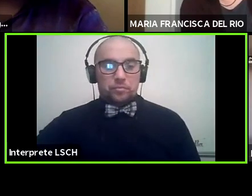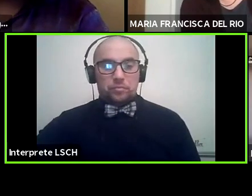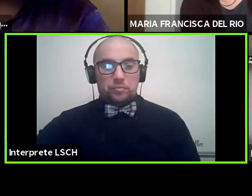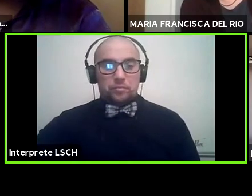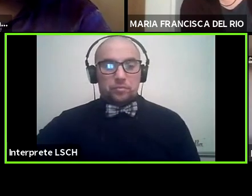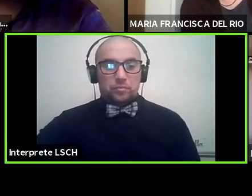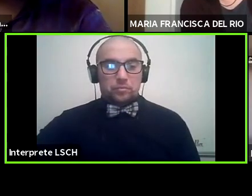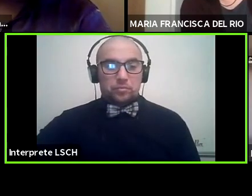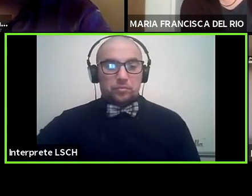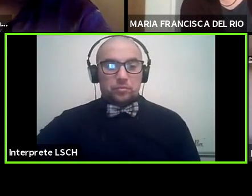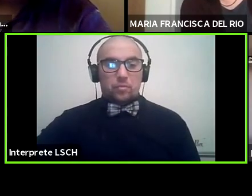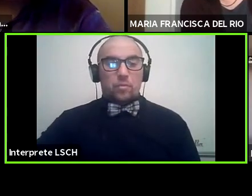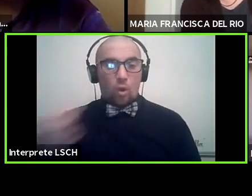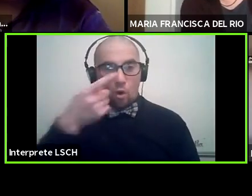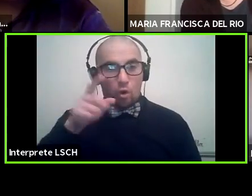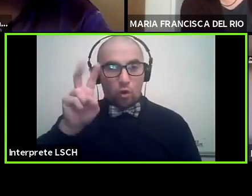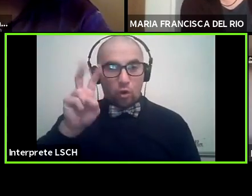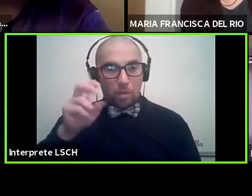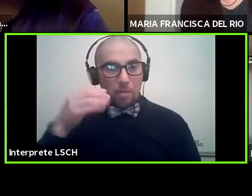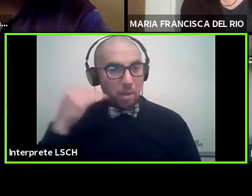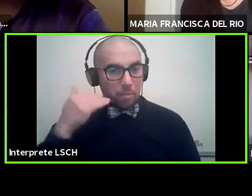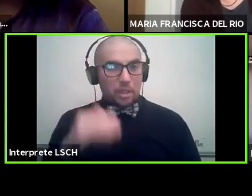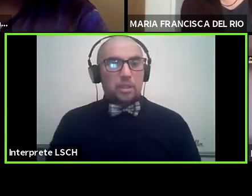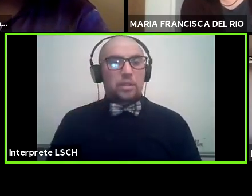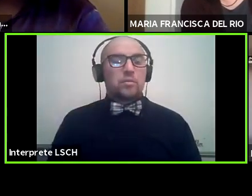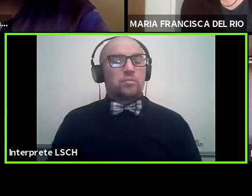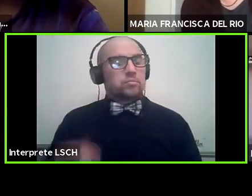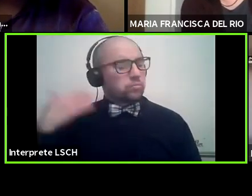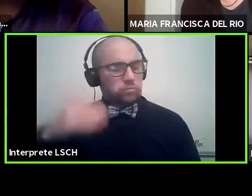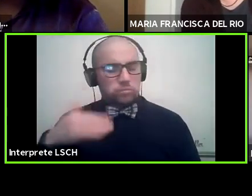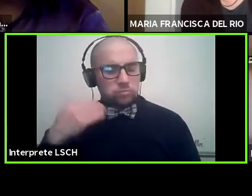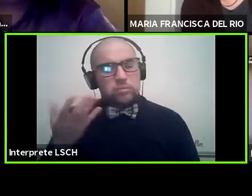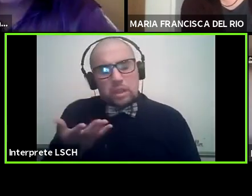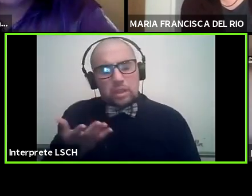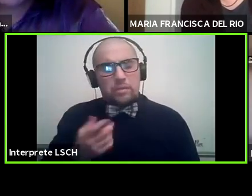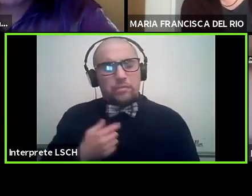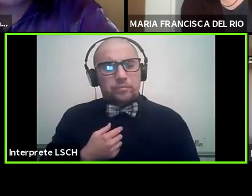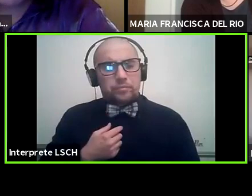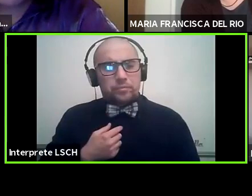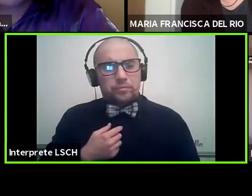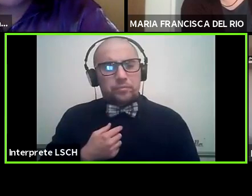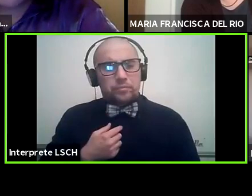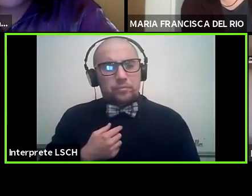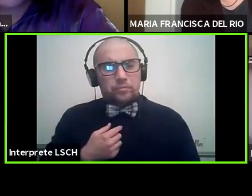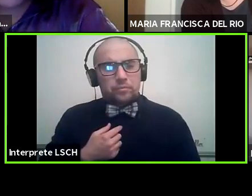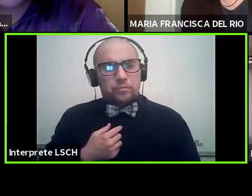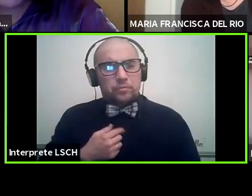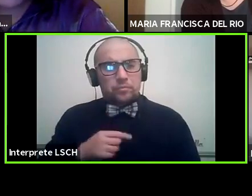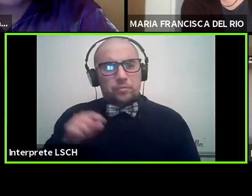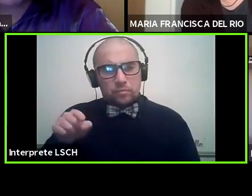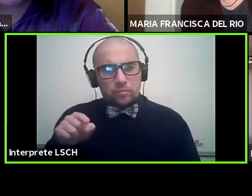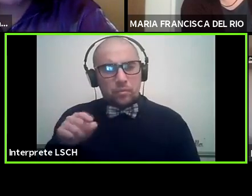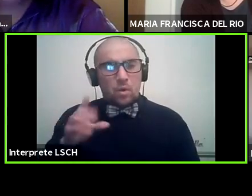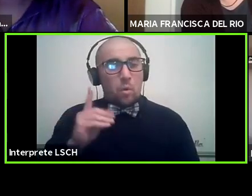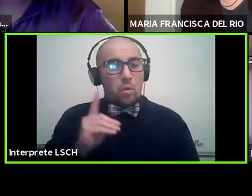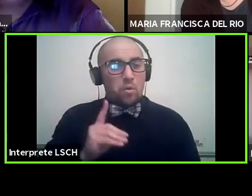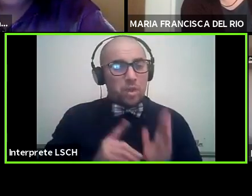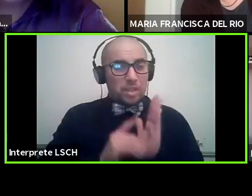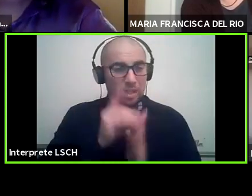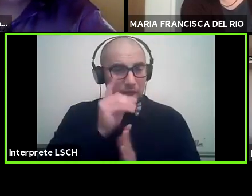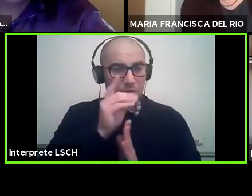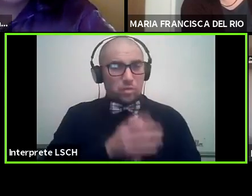Sí, otro aspecto que creo que fue fundamental es que fue un desarrollo que se